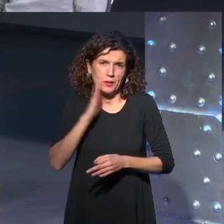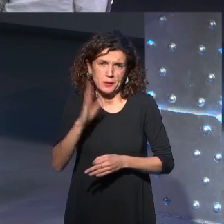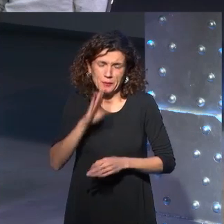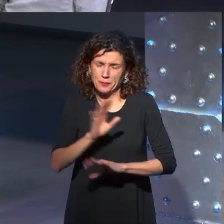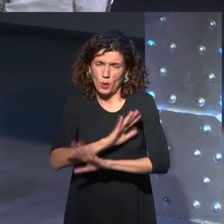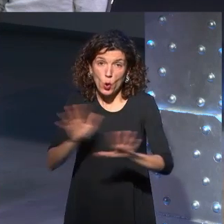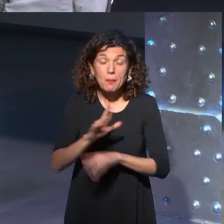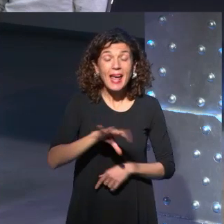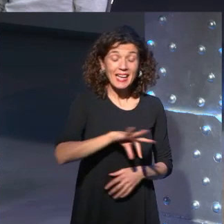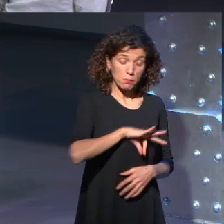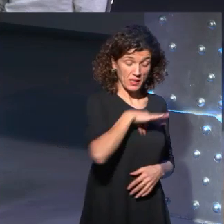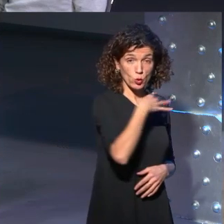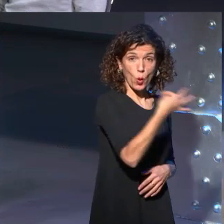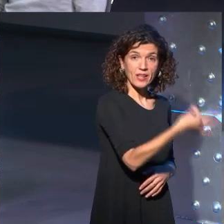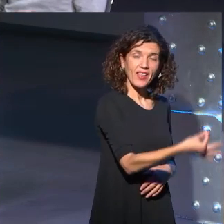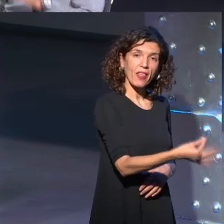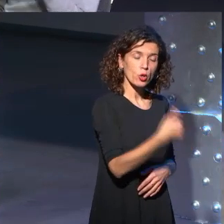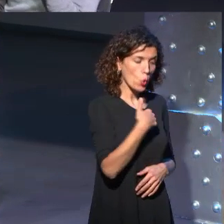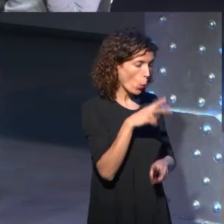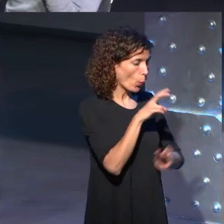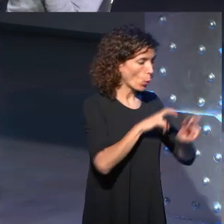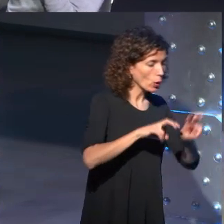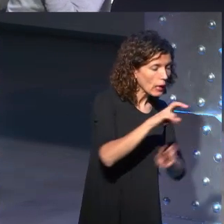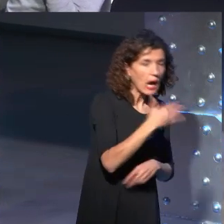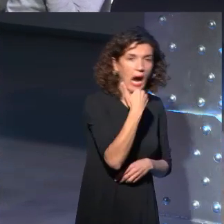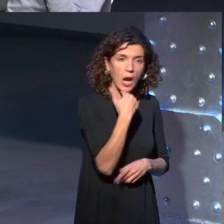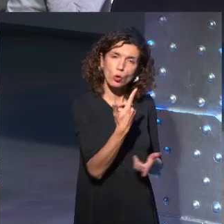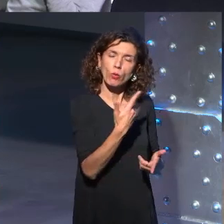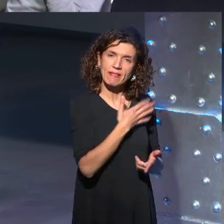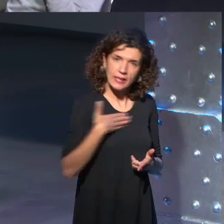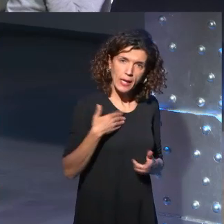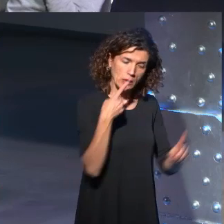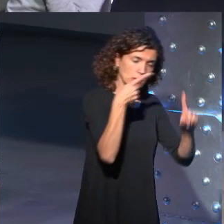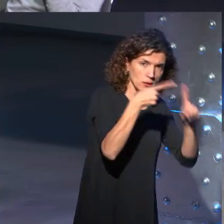Ahora, la espiritualidad no es que la haya buscado yo a propósito.